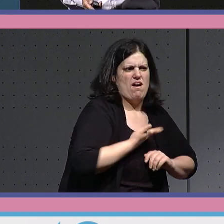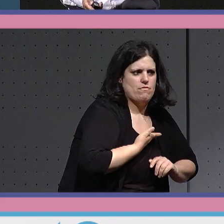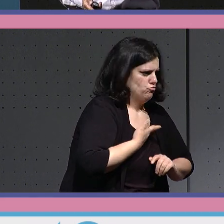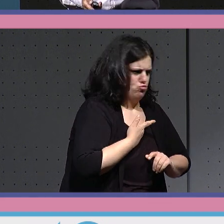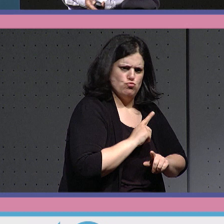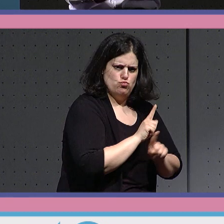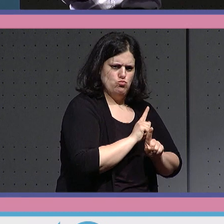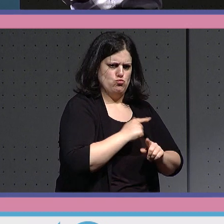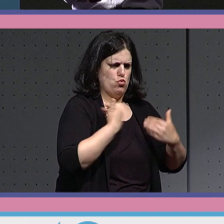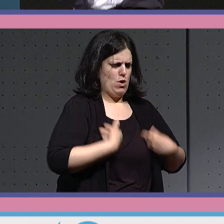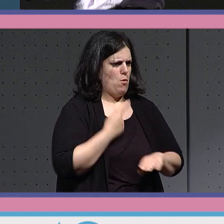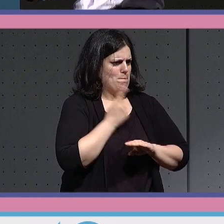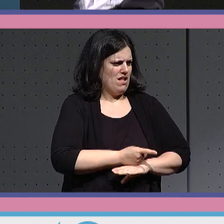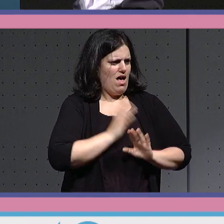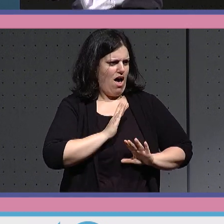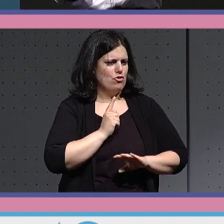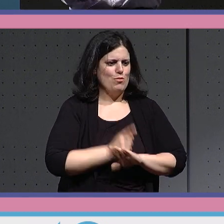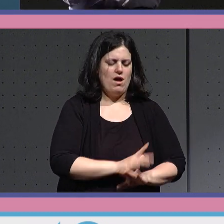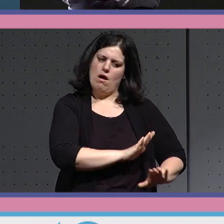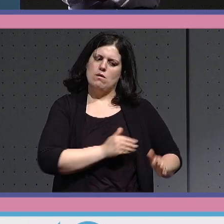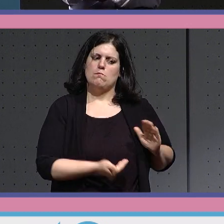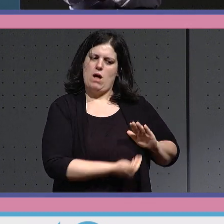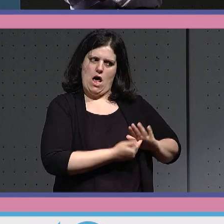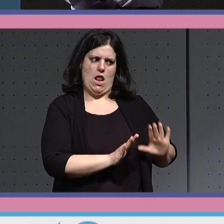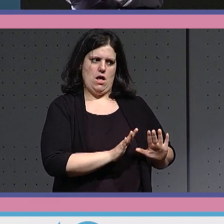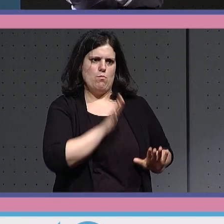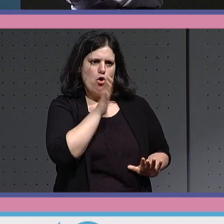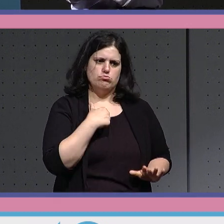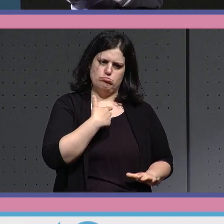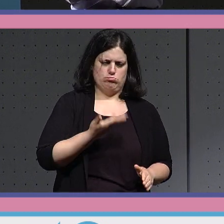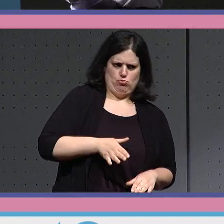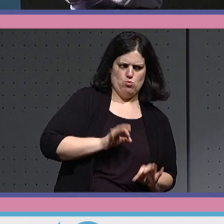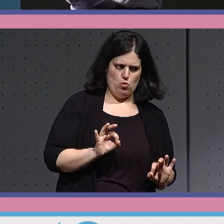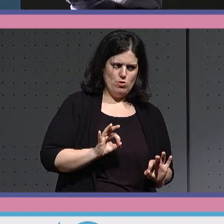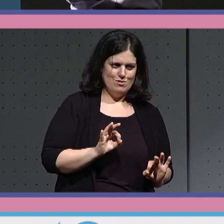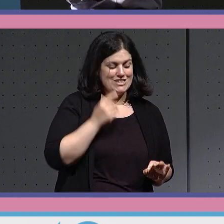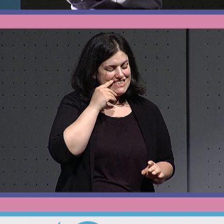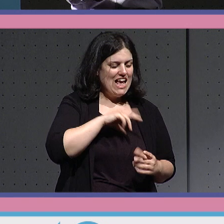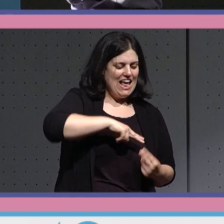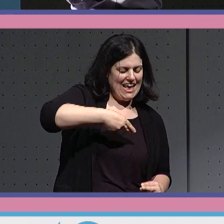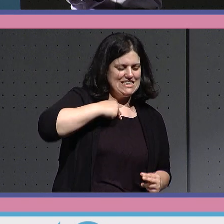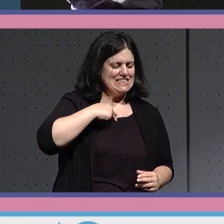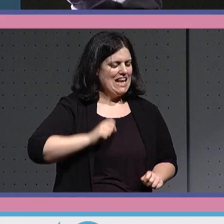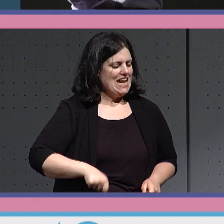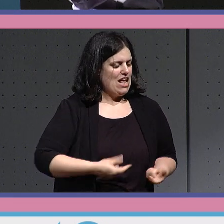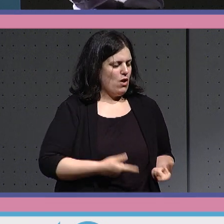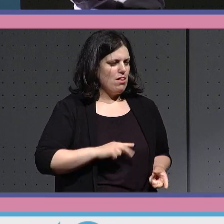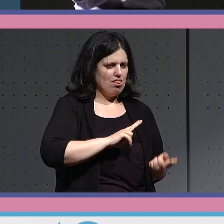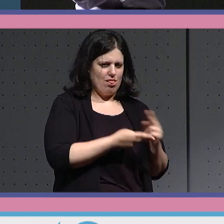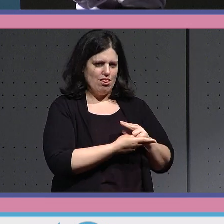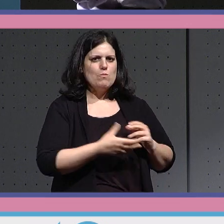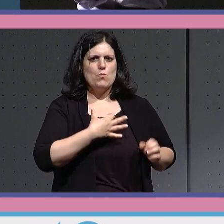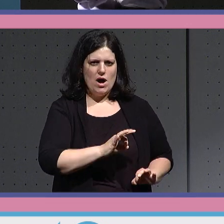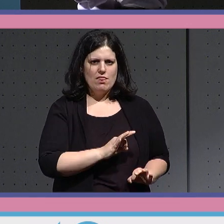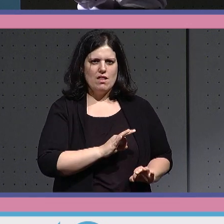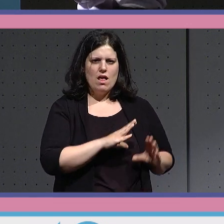cachondeo, ni muerto, porque si no te mueres. Y eso está ahí puesto, pero esto, y a lo mejor es un gen que se ha